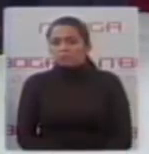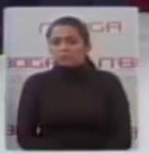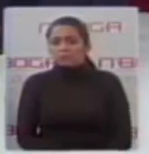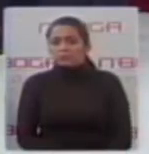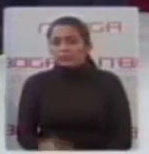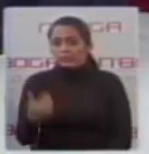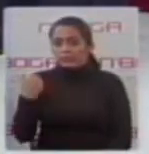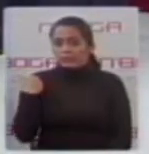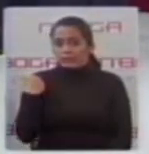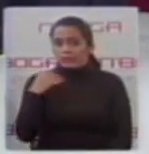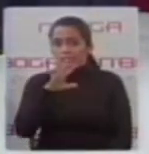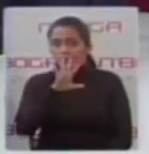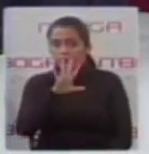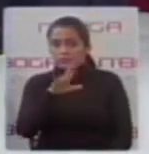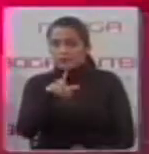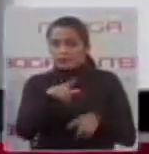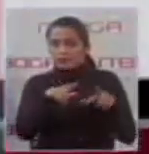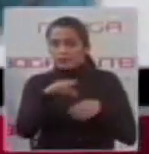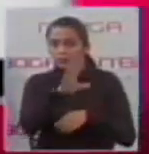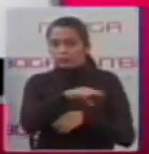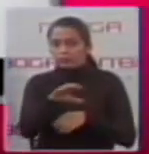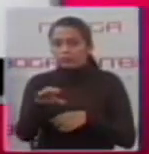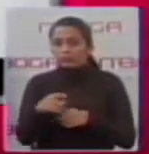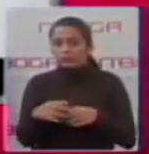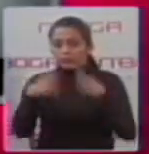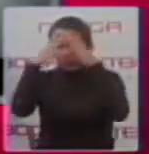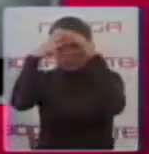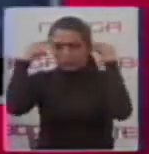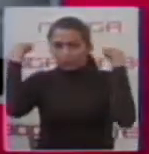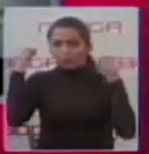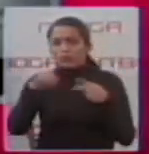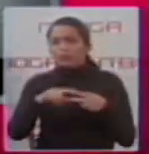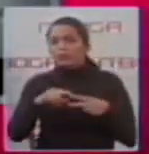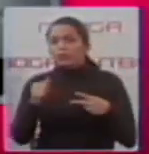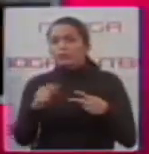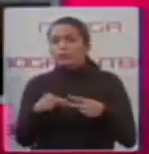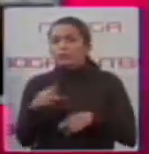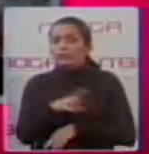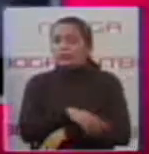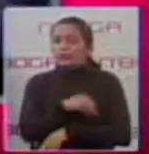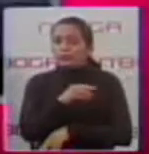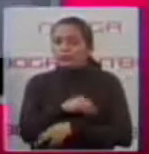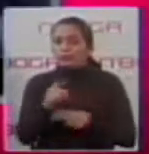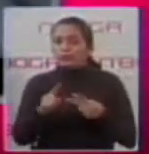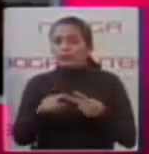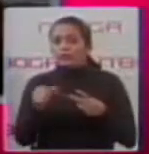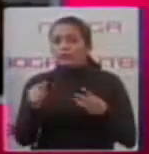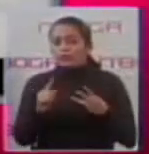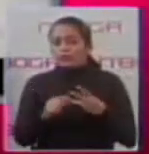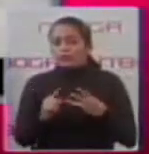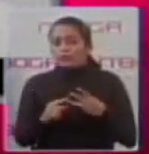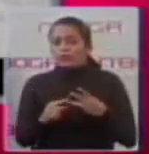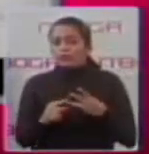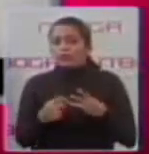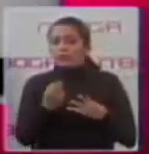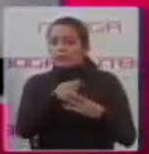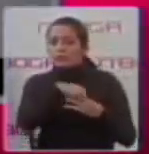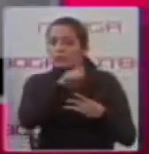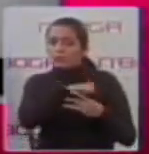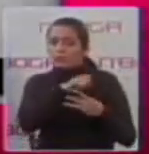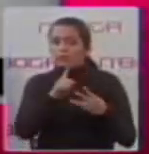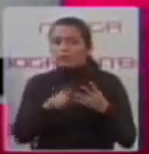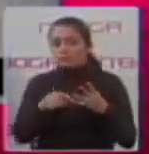en Ámsterdam, en Holanda, en Estocolmo, en Suecia, en Barcelona, en España, en Distrito Federal, en